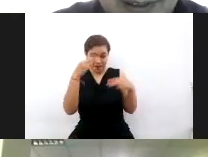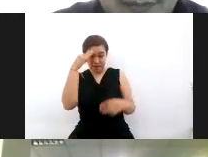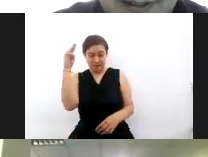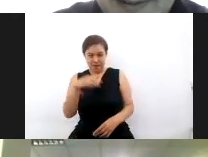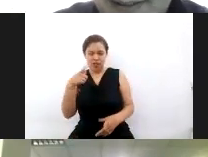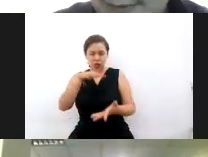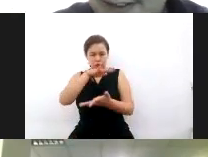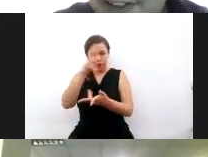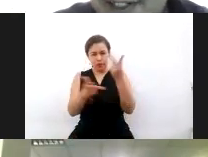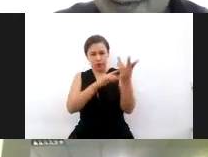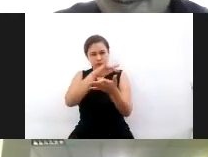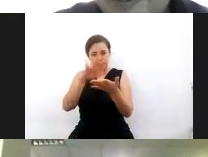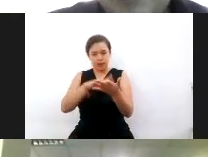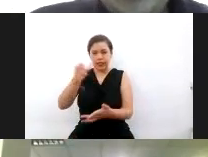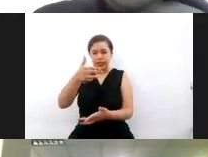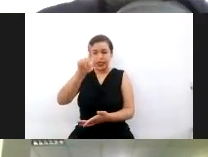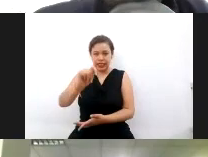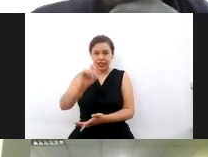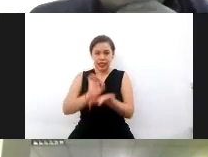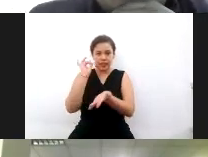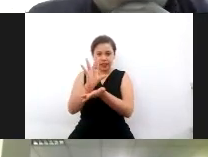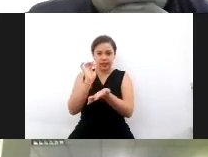algunas preguntas que aparecen a través del chat.